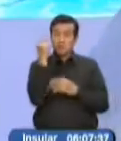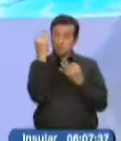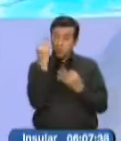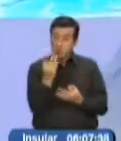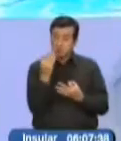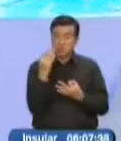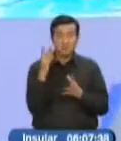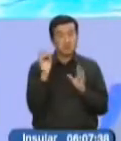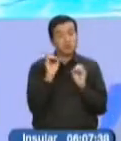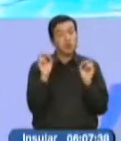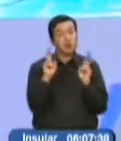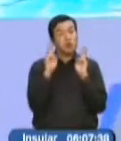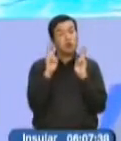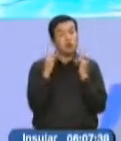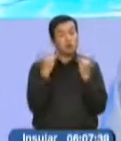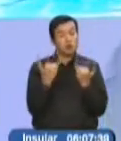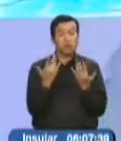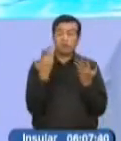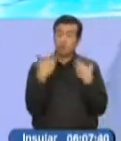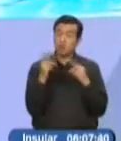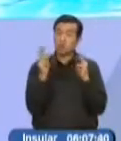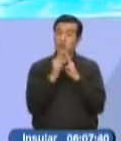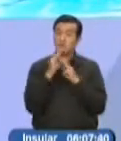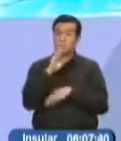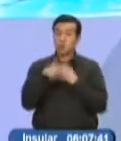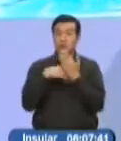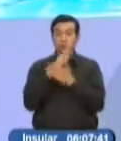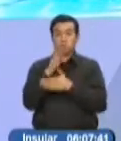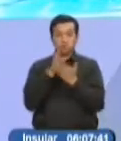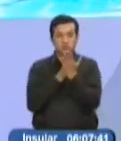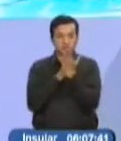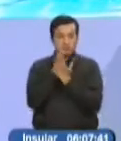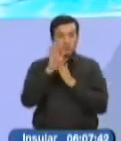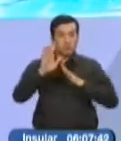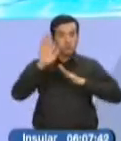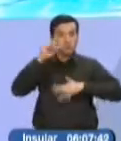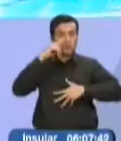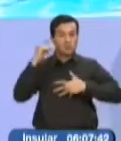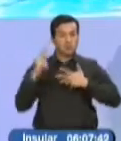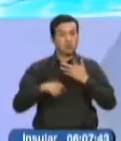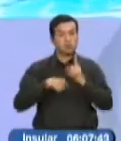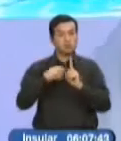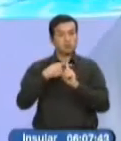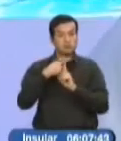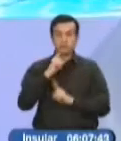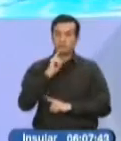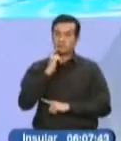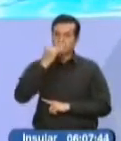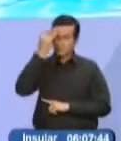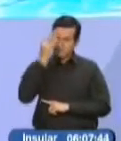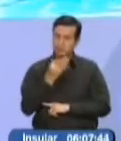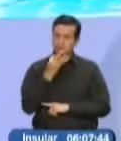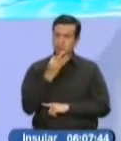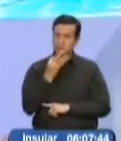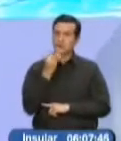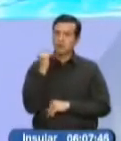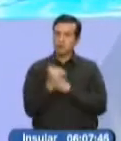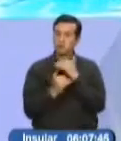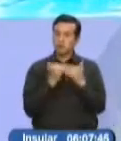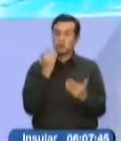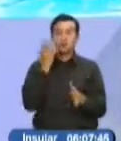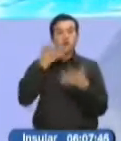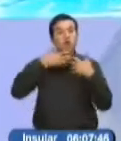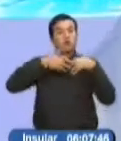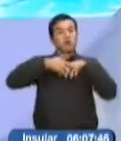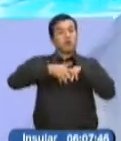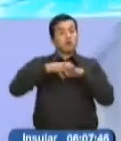en el curso de los años. Esperemos que en esta ocasión haya un cambio de rumbo y efectivamente los compromisos se asuman con seriedad y haya un paso hacia una integración de carácter